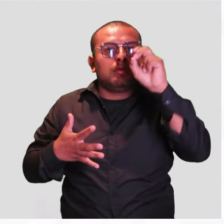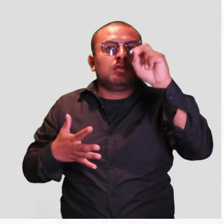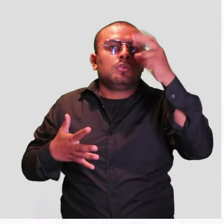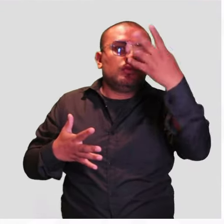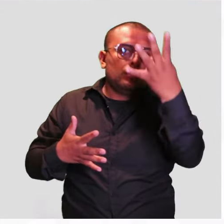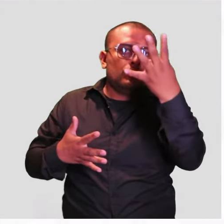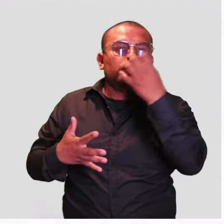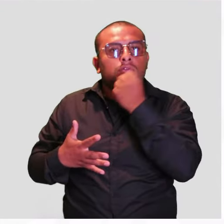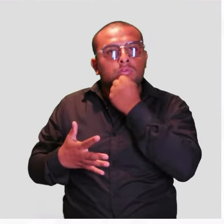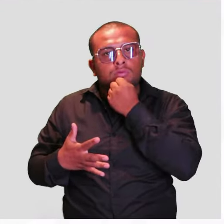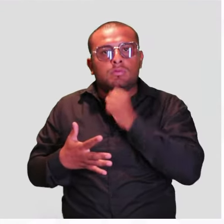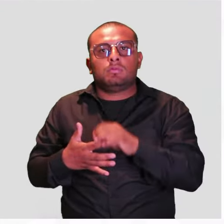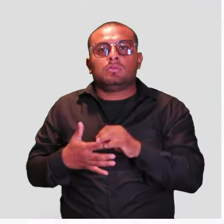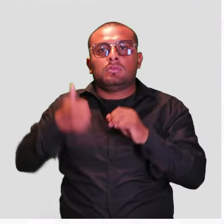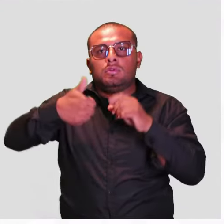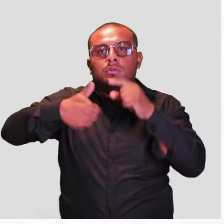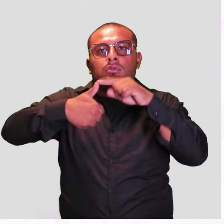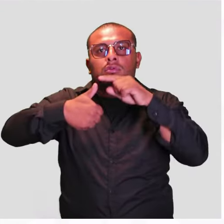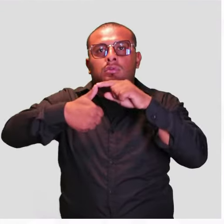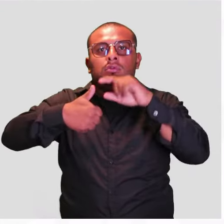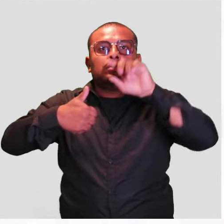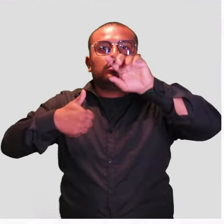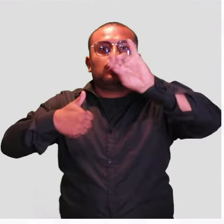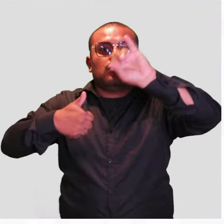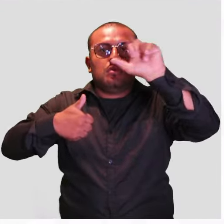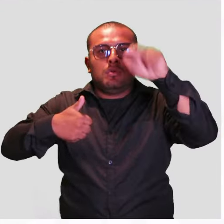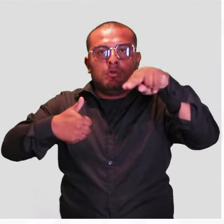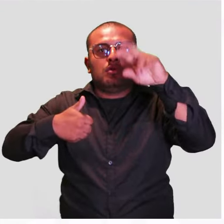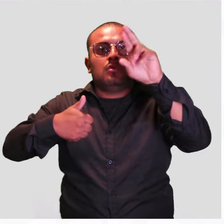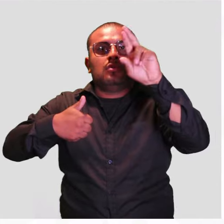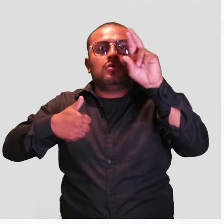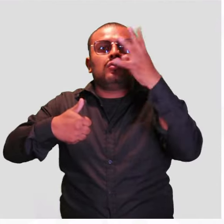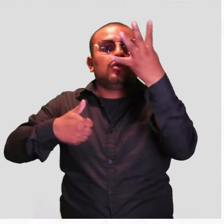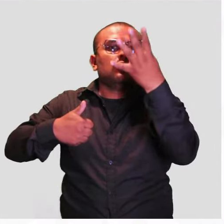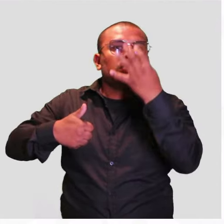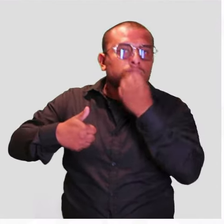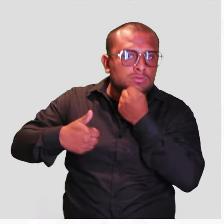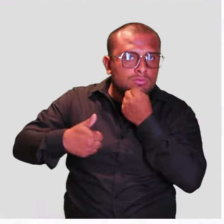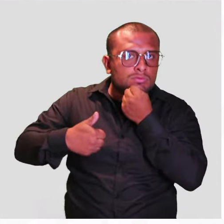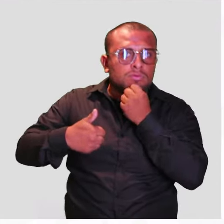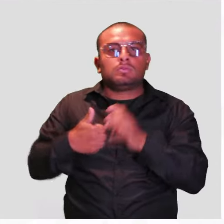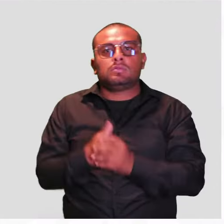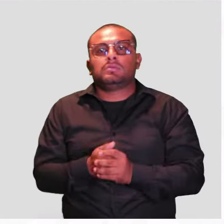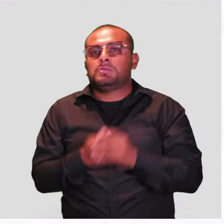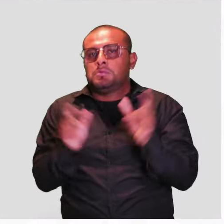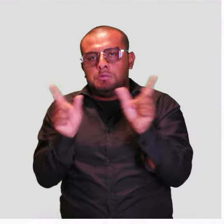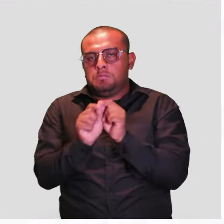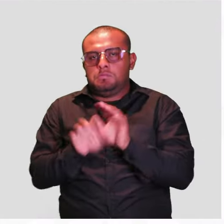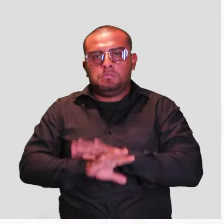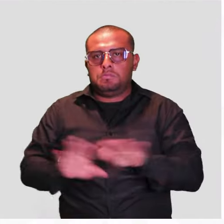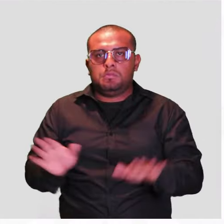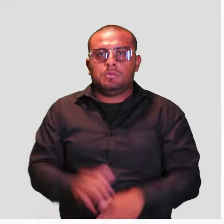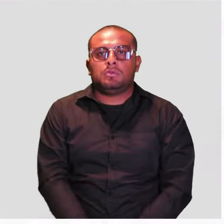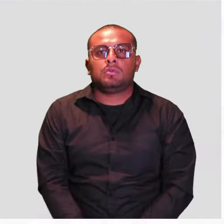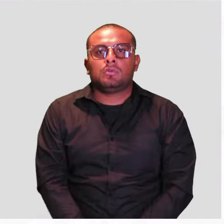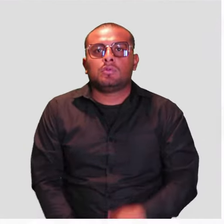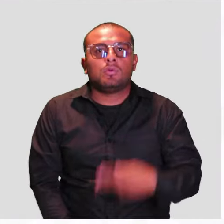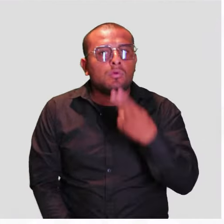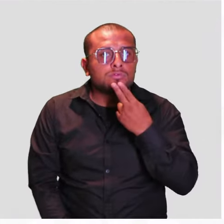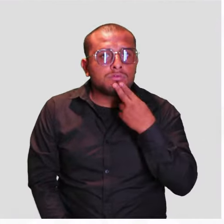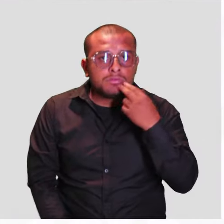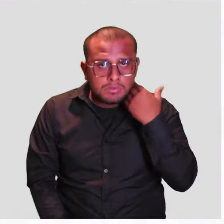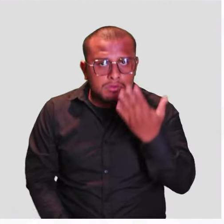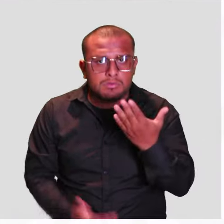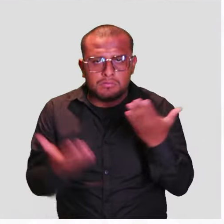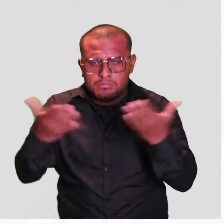1:34. Y candidato Juan Rock, le restan 4 de su tiempo. Y para poder emplearlo, pues es a través